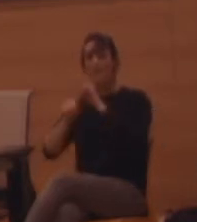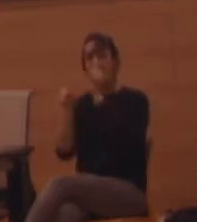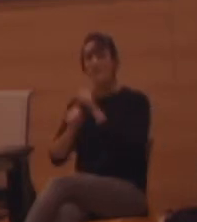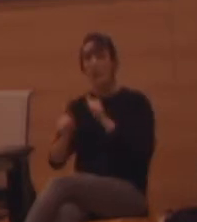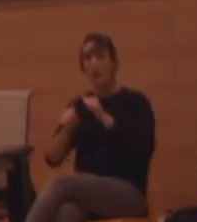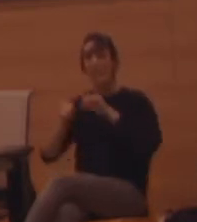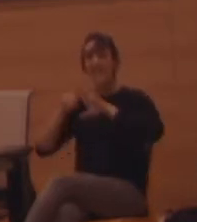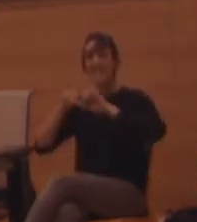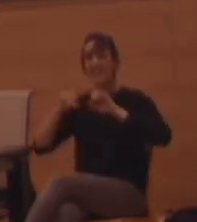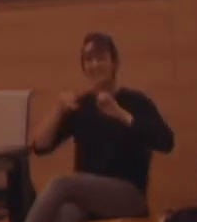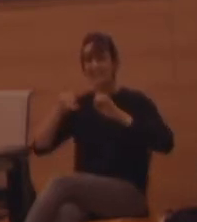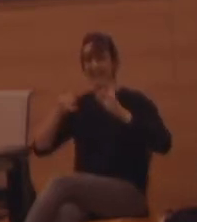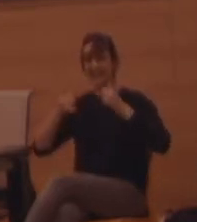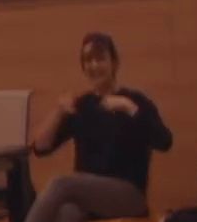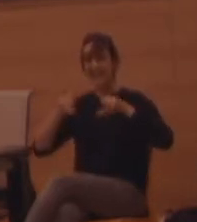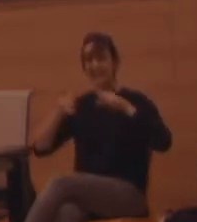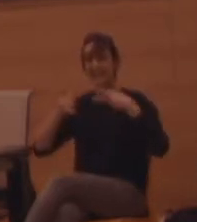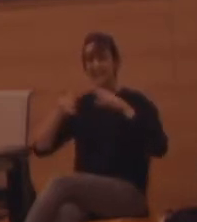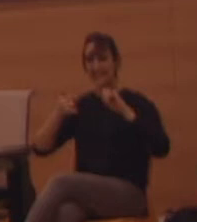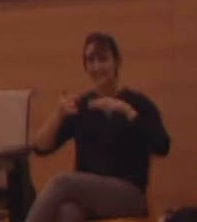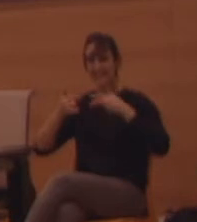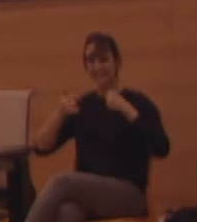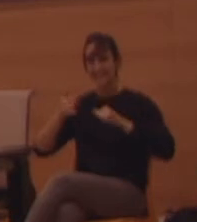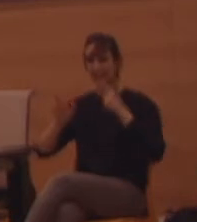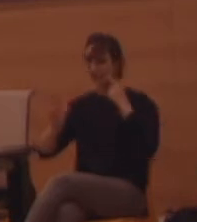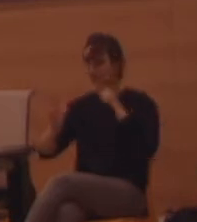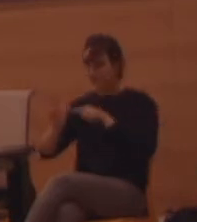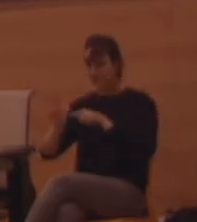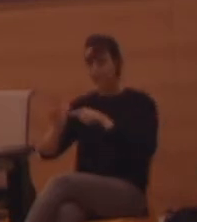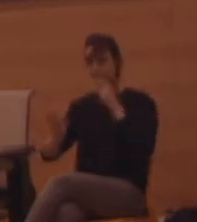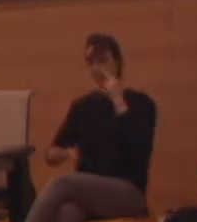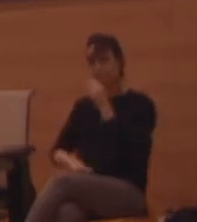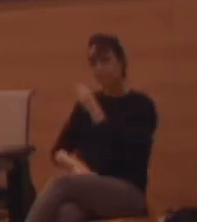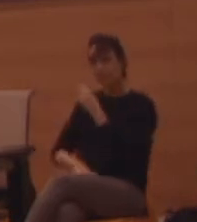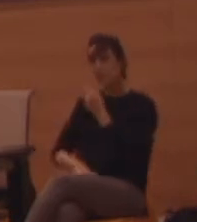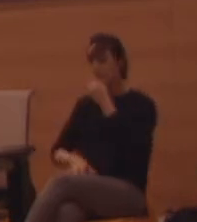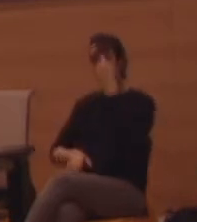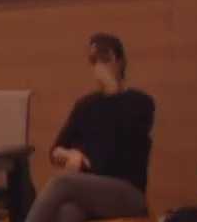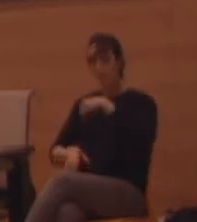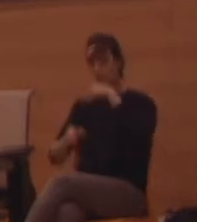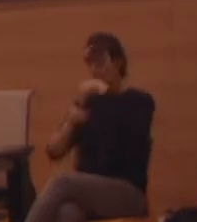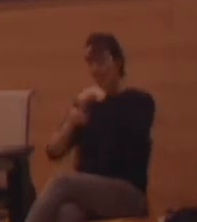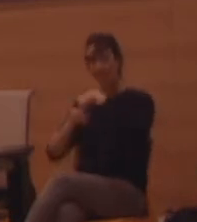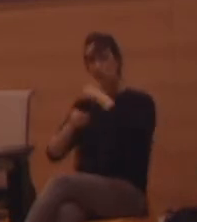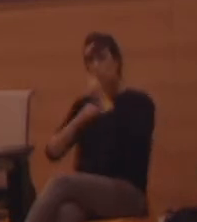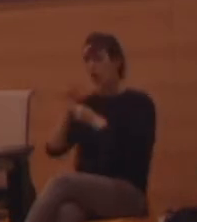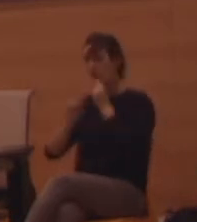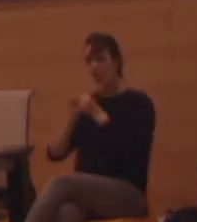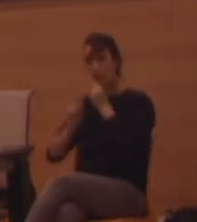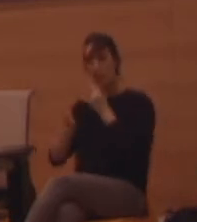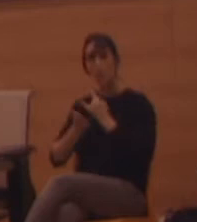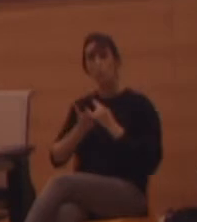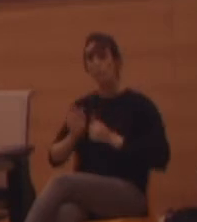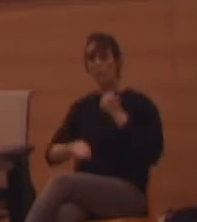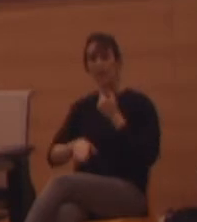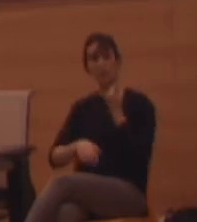tipo de lesión externa ni nada, podemos garantizar que hay ese dedo en el interior tiene una infección sin hacer ningún otro tipo de pruebas,